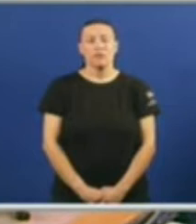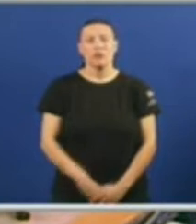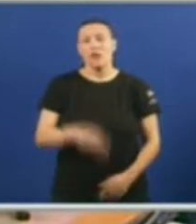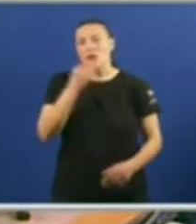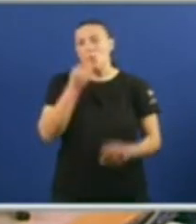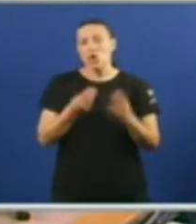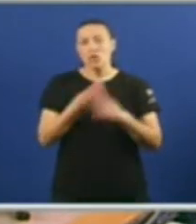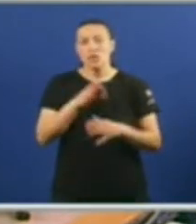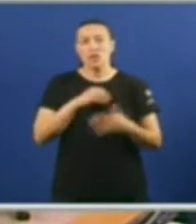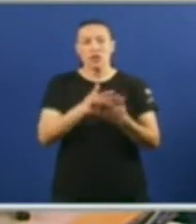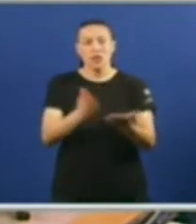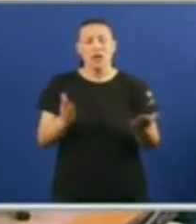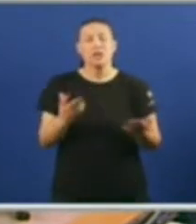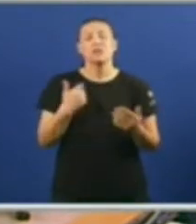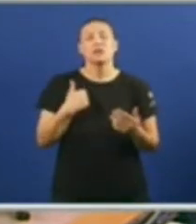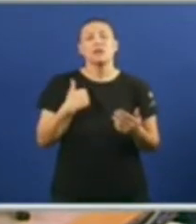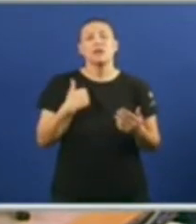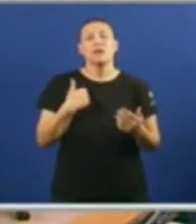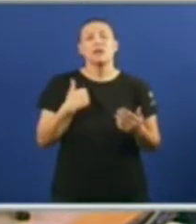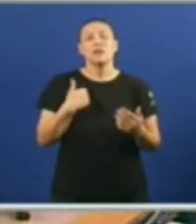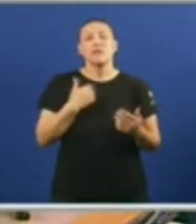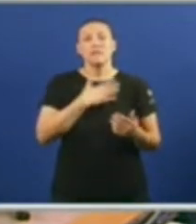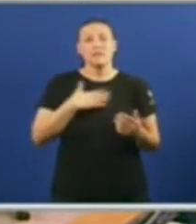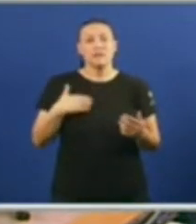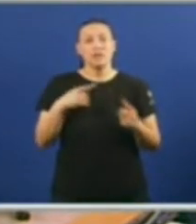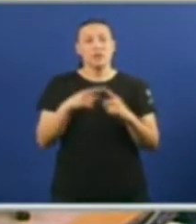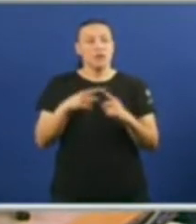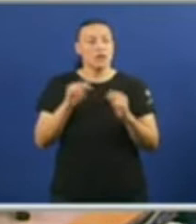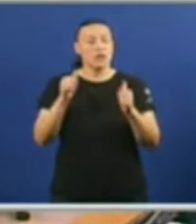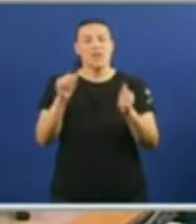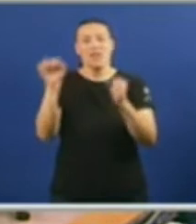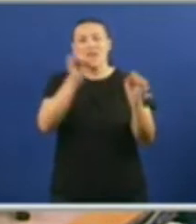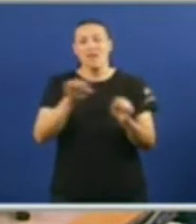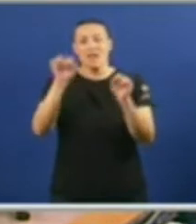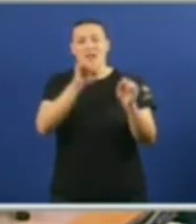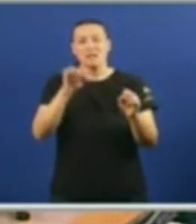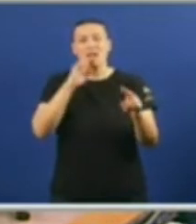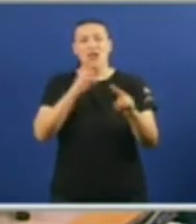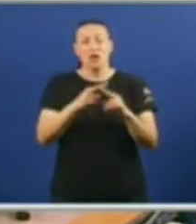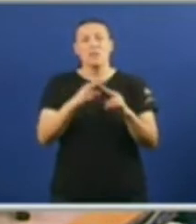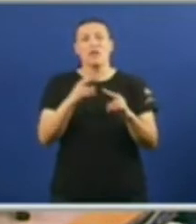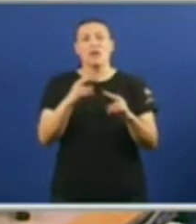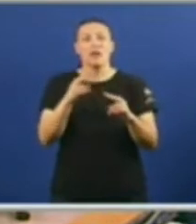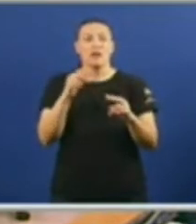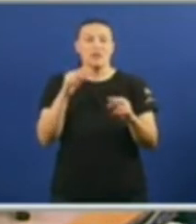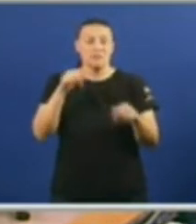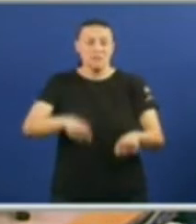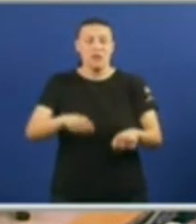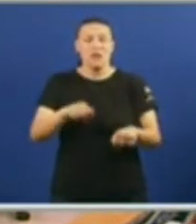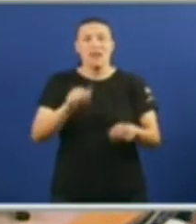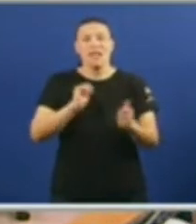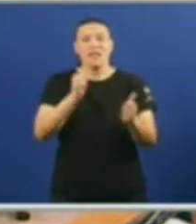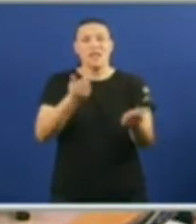Moi bo día, señorías. Permítanme que inicie a miña defensa, en nome do BNG desta iniciativa